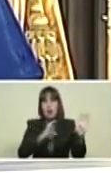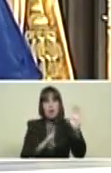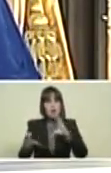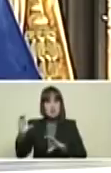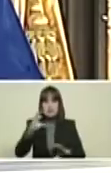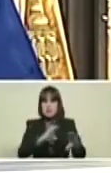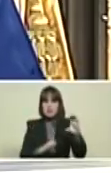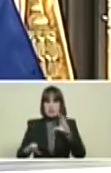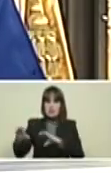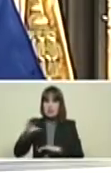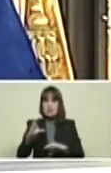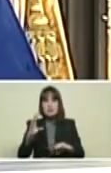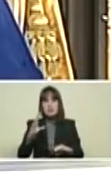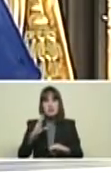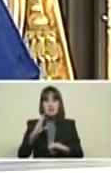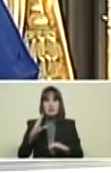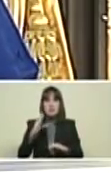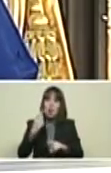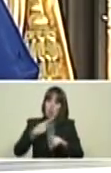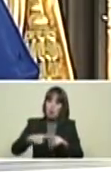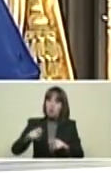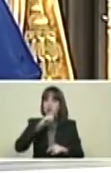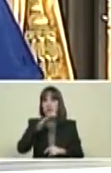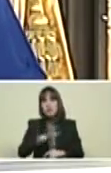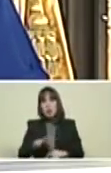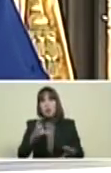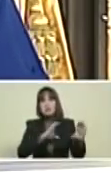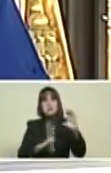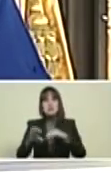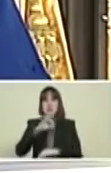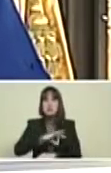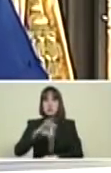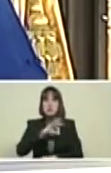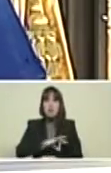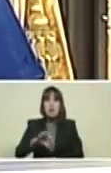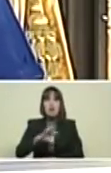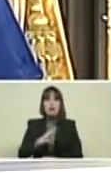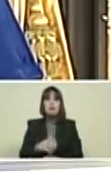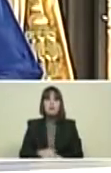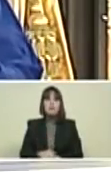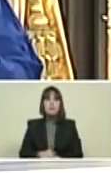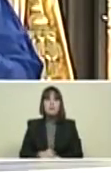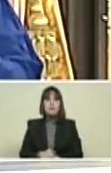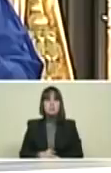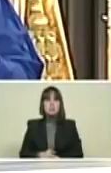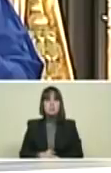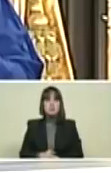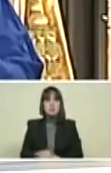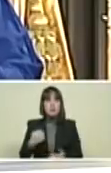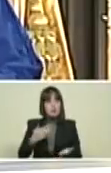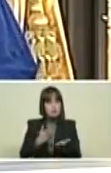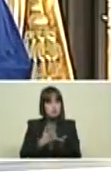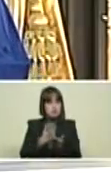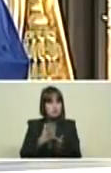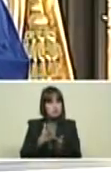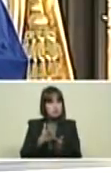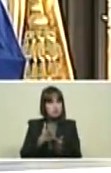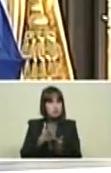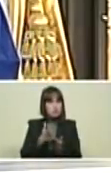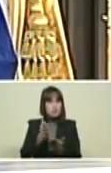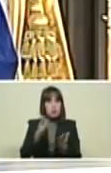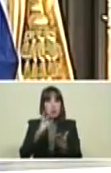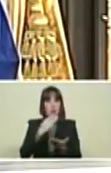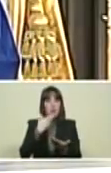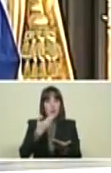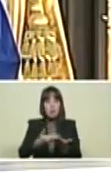en las ciencias sociales también, en historia, sociología, antropología, porque tenemos que ir. Yo le he planteado